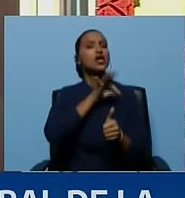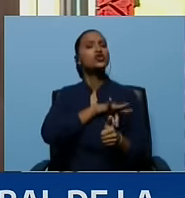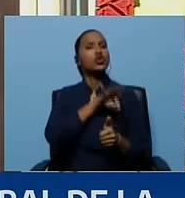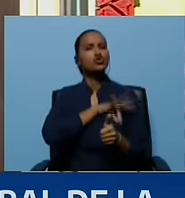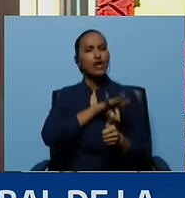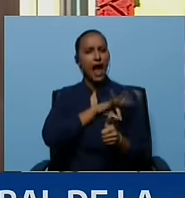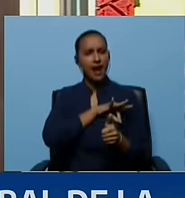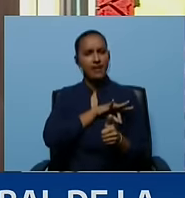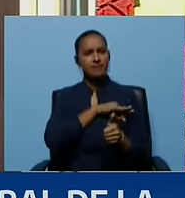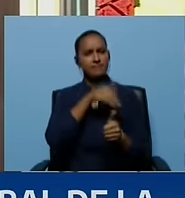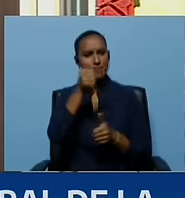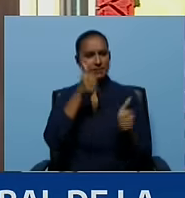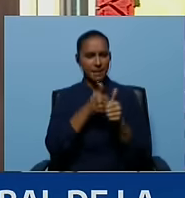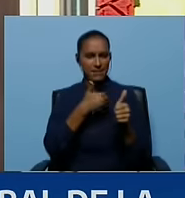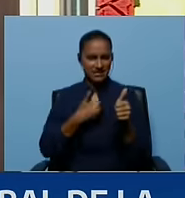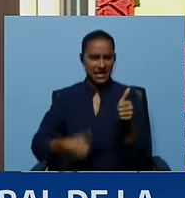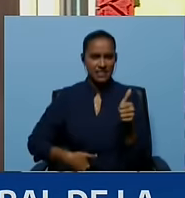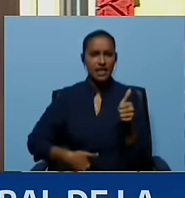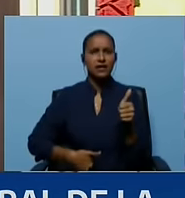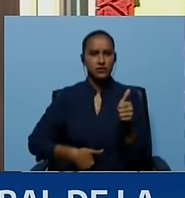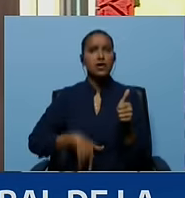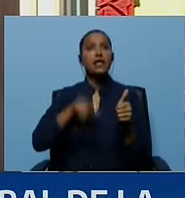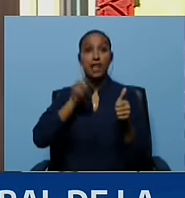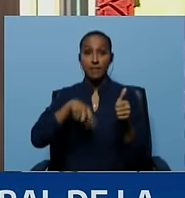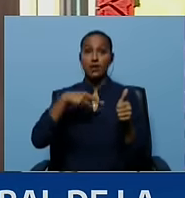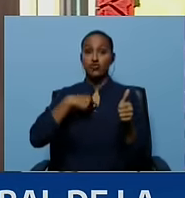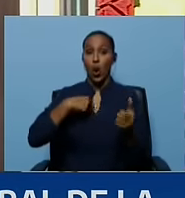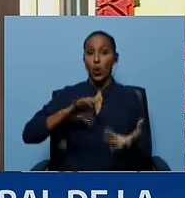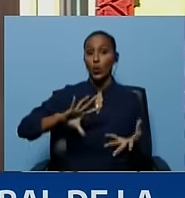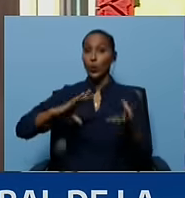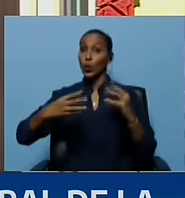allí estoy haciendo un ajuste.